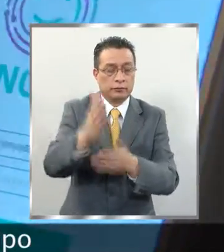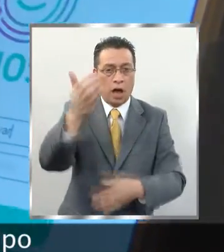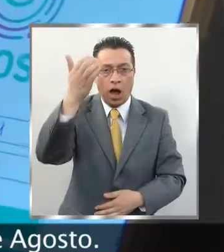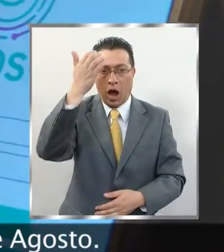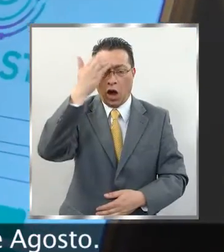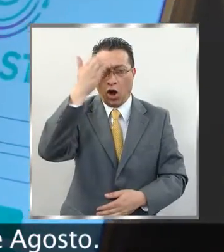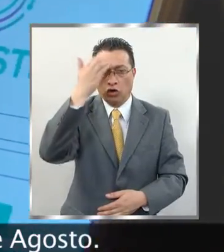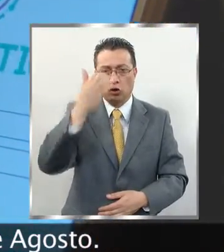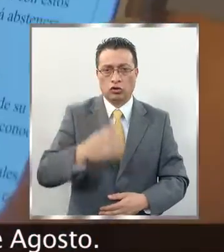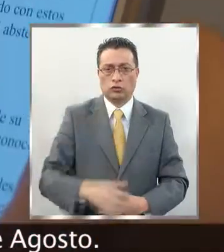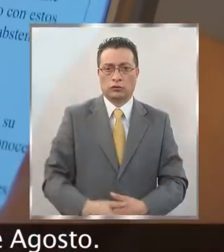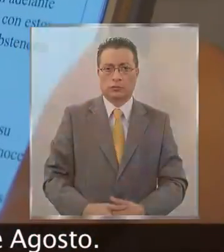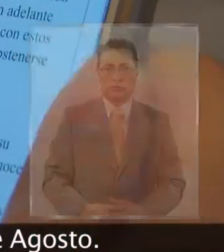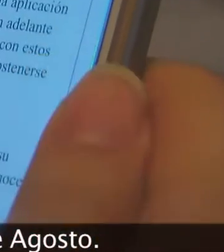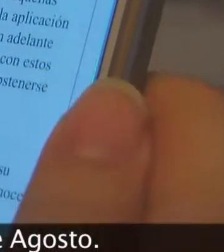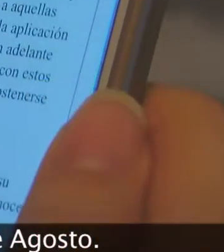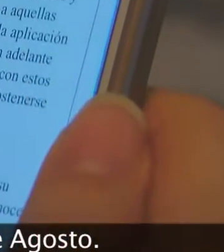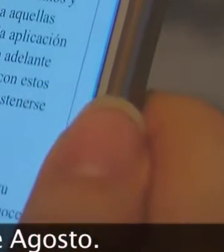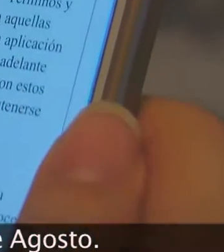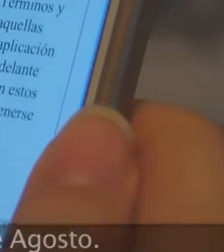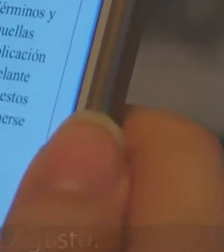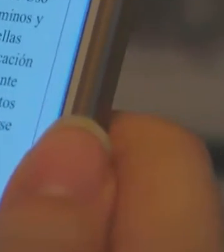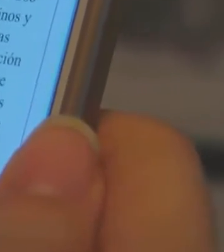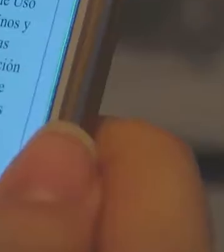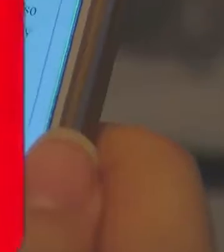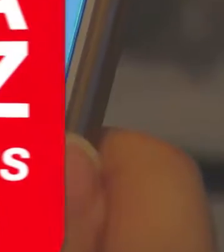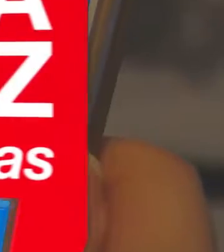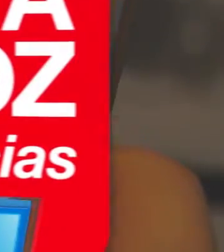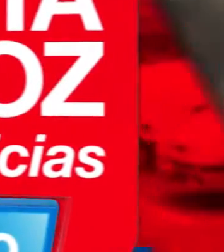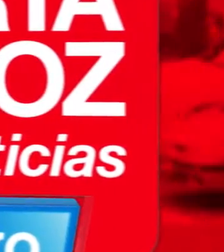del equipo es sumar otros a partir de agosto.